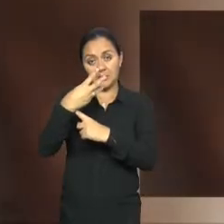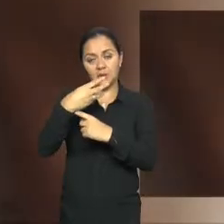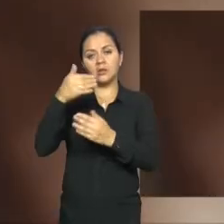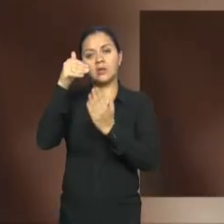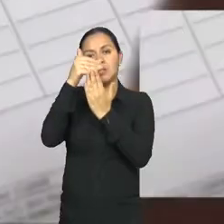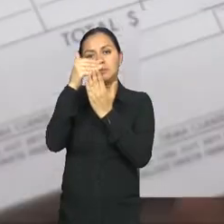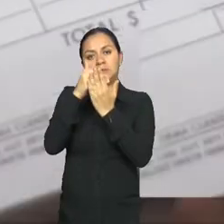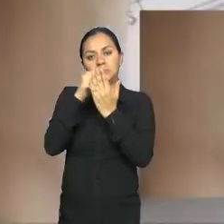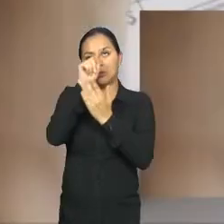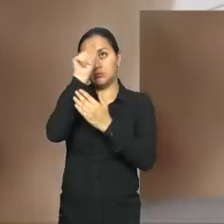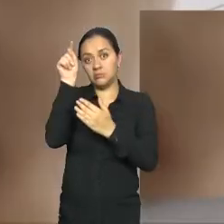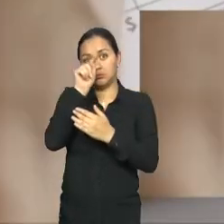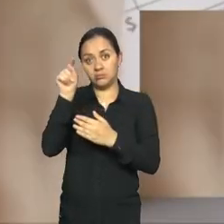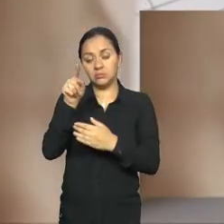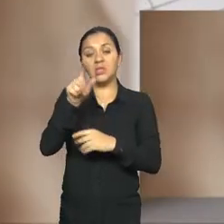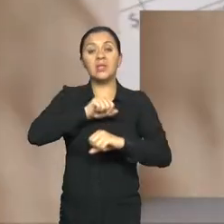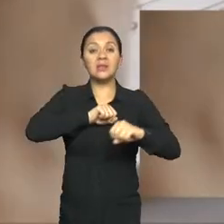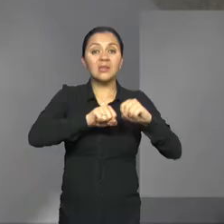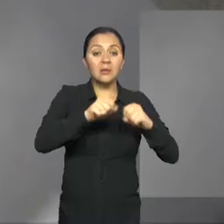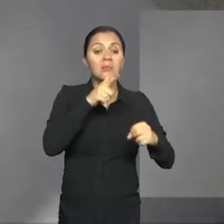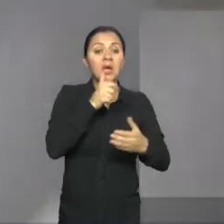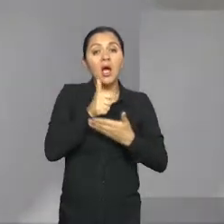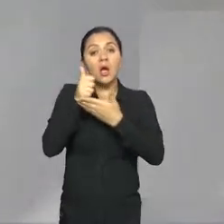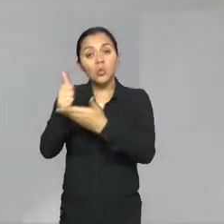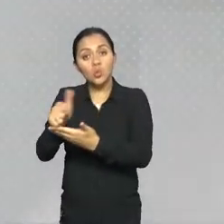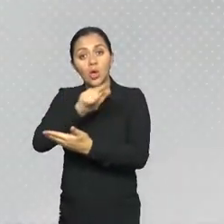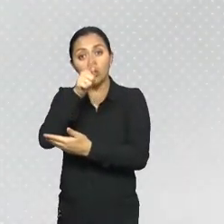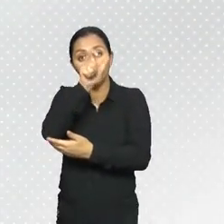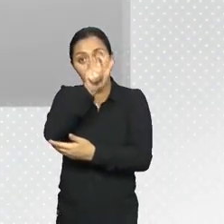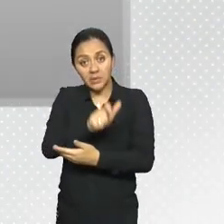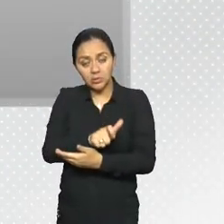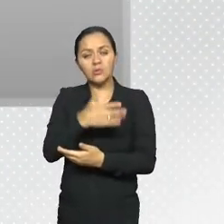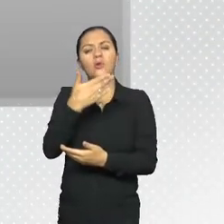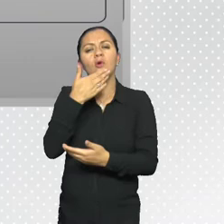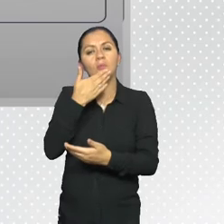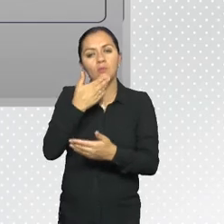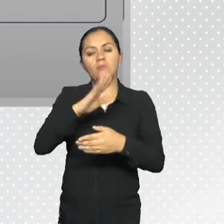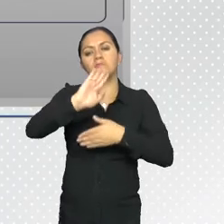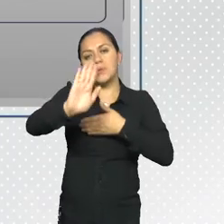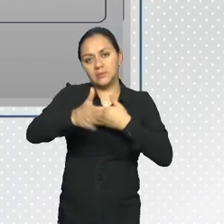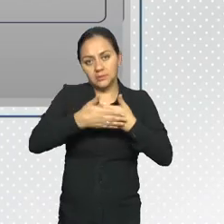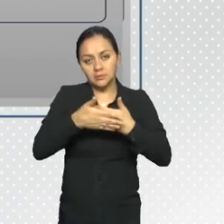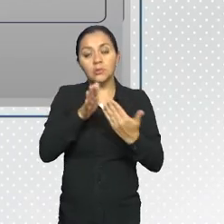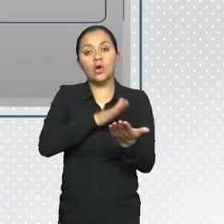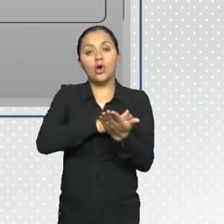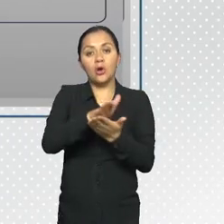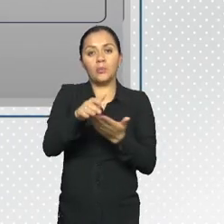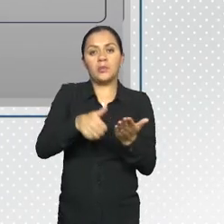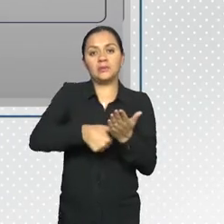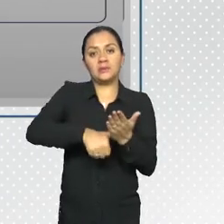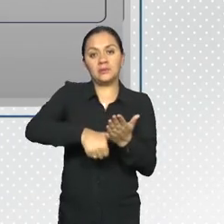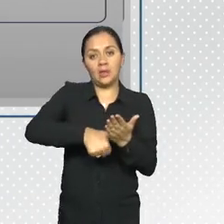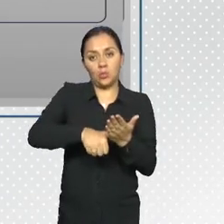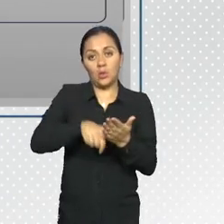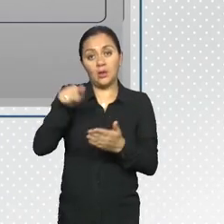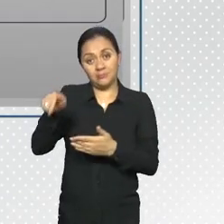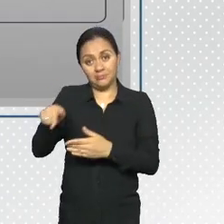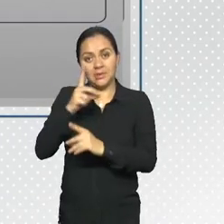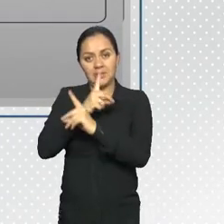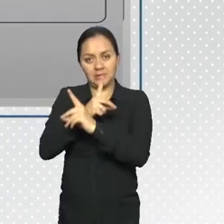trámite lo realiza una tercera persona, se debe presentar la siguiente documentación. Copia de la cédula de ciudadanía del